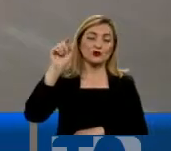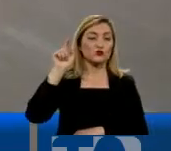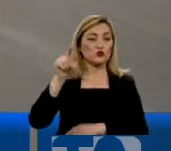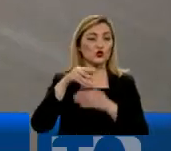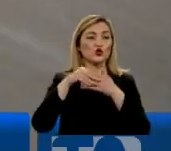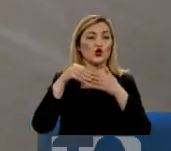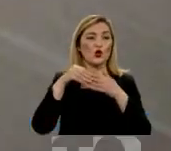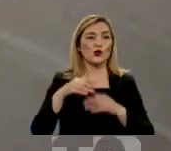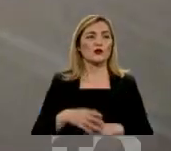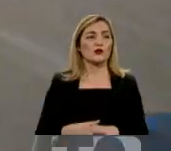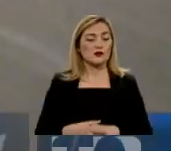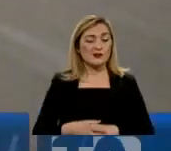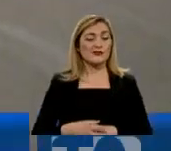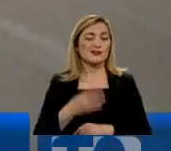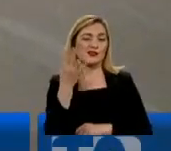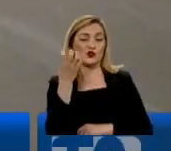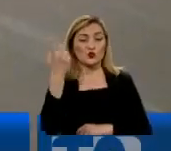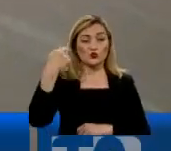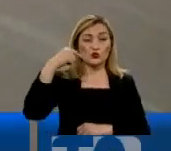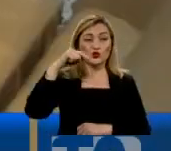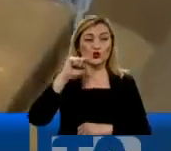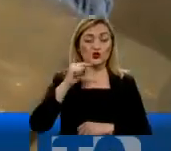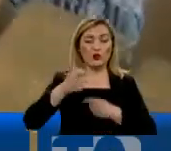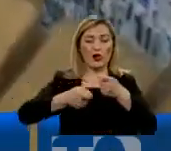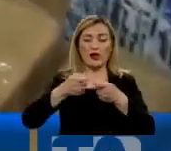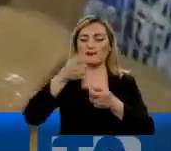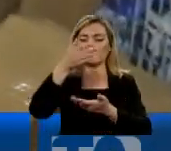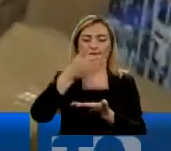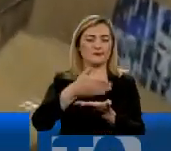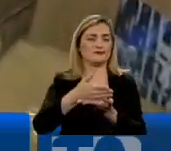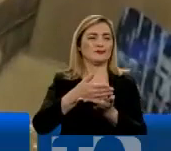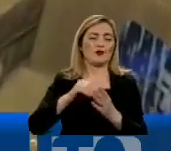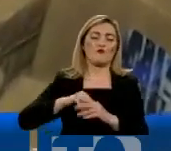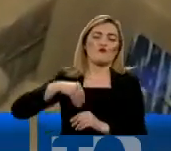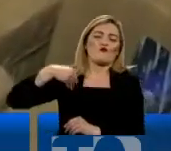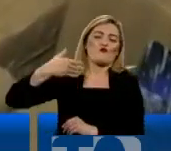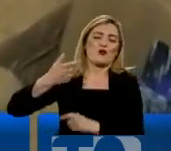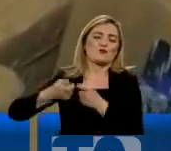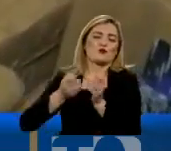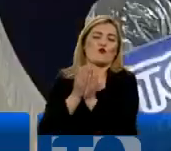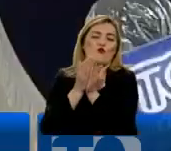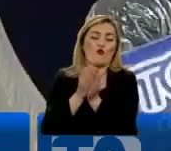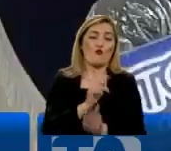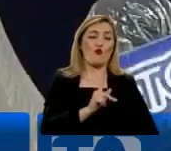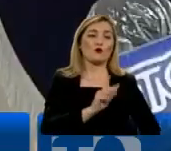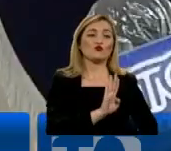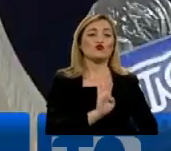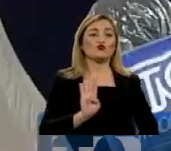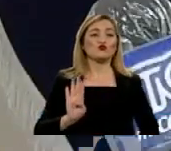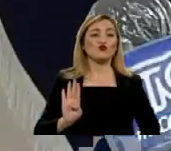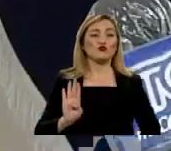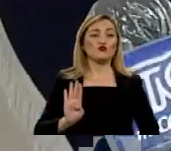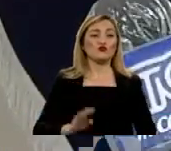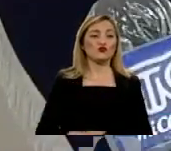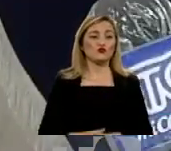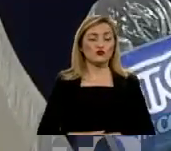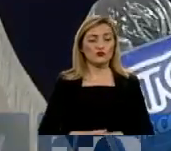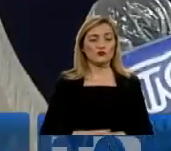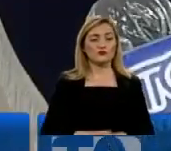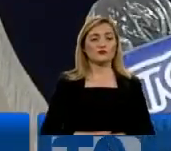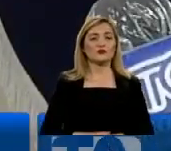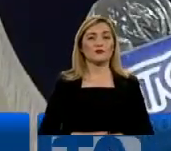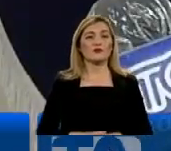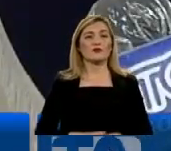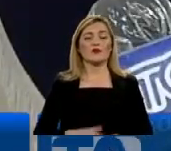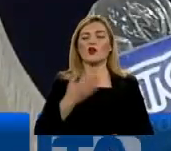$54,600,000 americanos. Son 14 millones de dosis que no se comercializaron, pero que iban a salir al exterior por Puerto Bolívar. Esta sustancia iba a ser enviada por